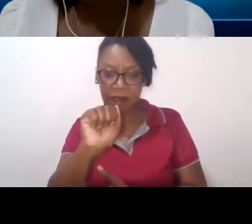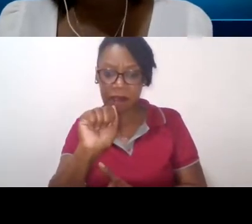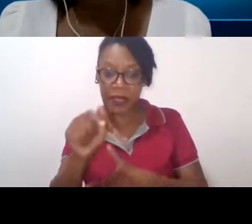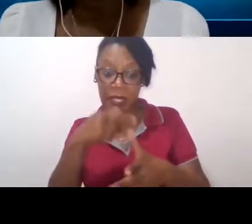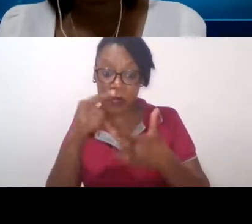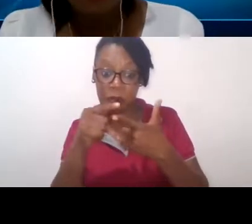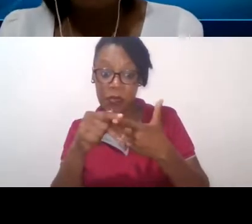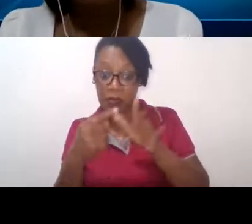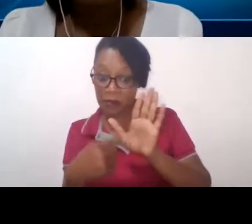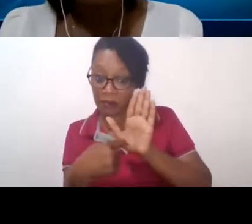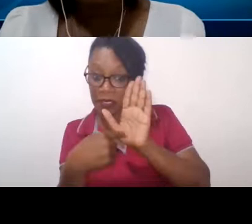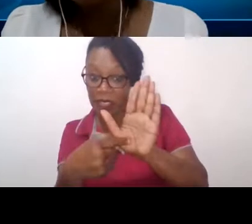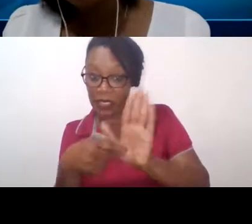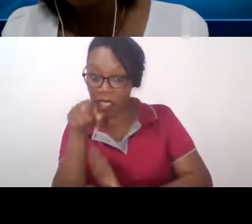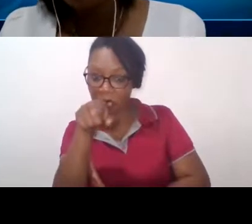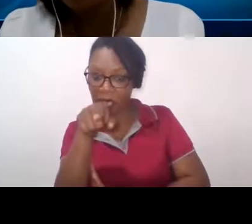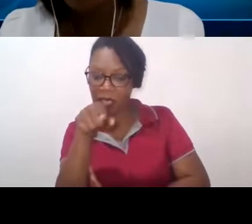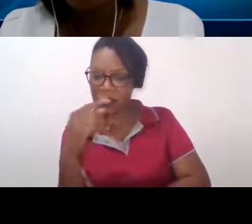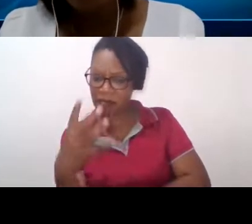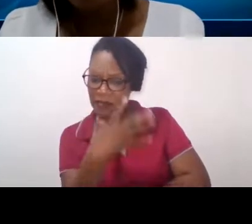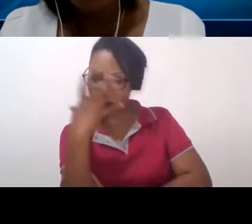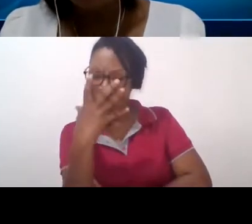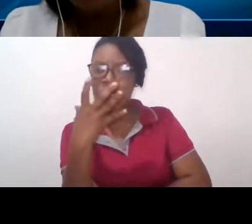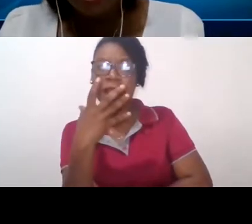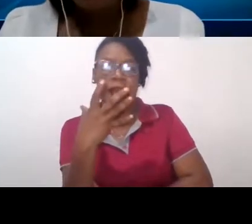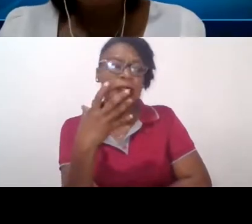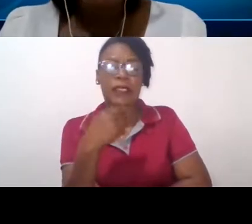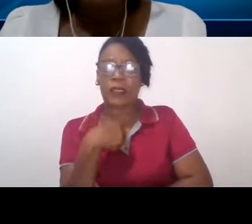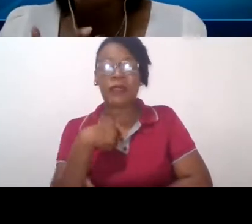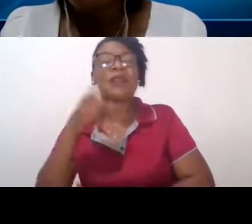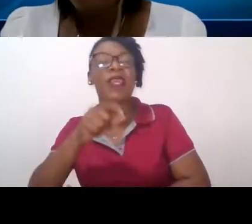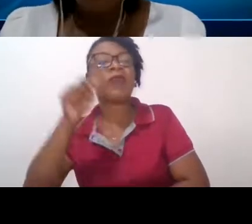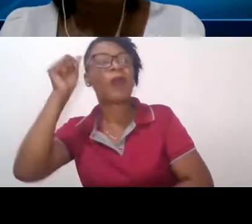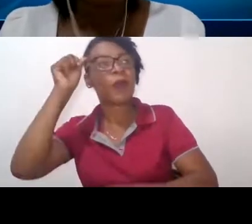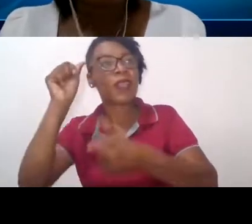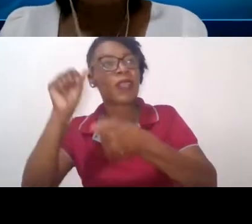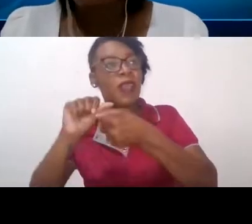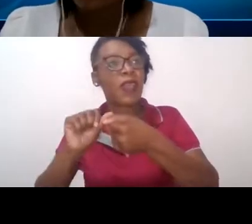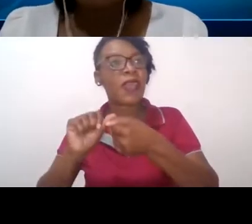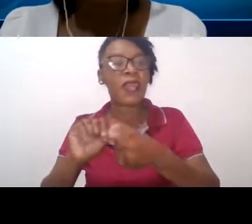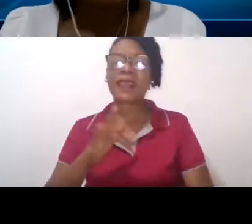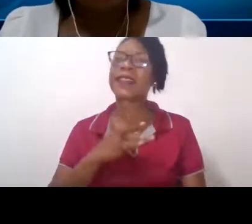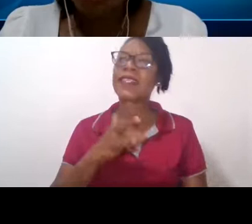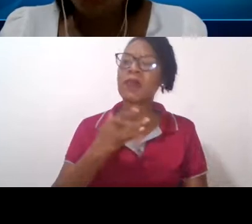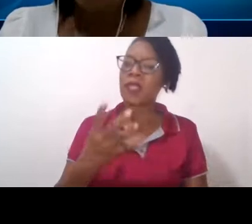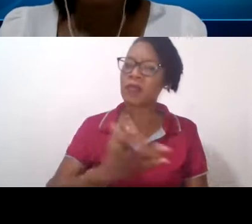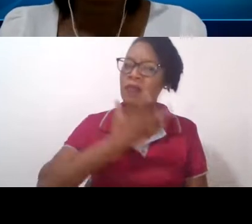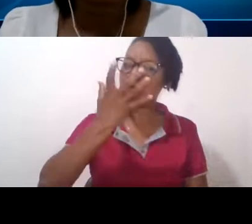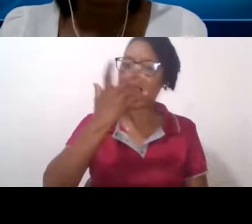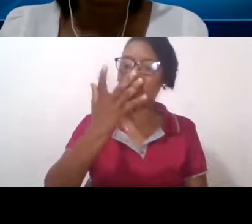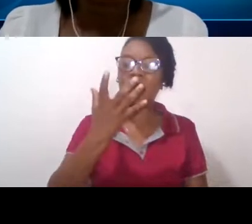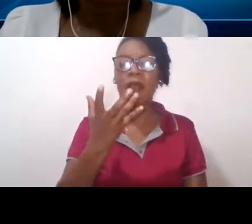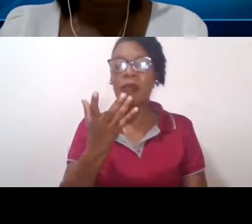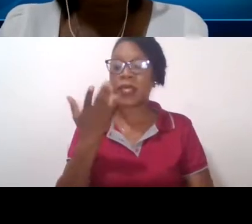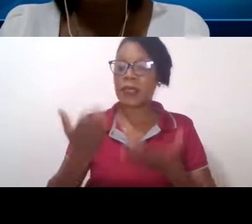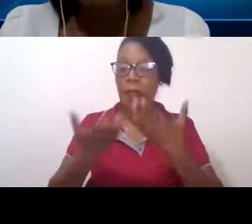presenta esta emoción de ira, tenemos que recordar que ese sentimiento de enfado, de irritabilidad que la persona está